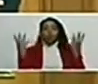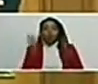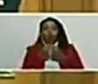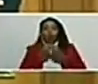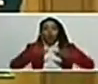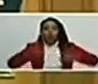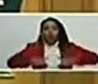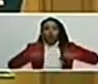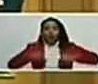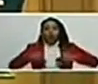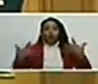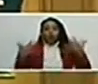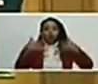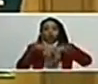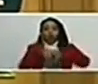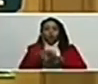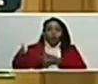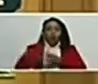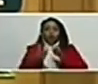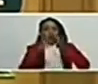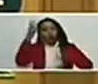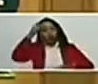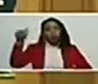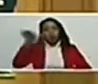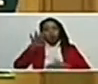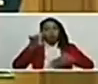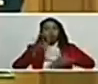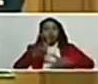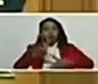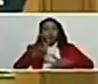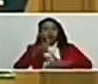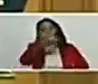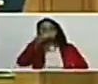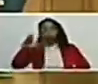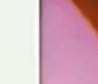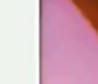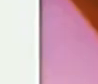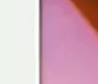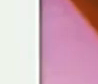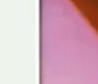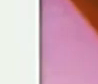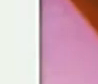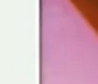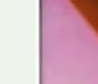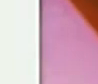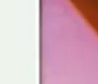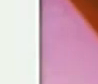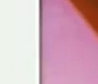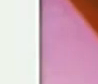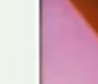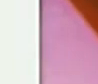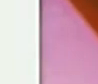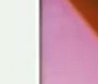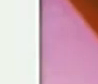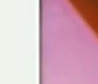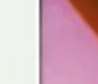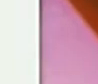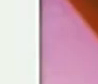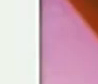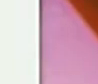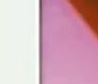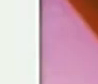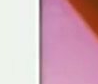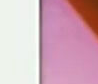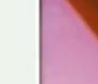un pedido de captura internacional, justamente pedido por Estados Unidos, que pesa sobre Maduro. Si